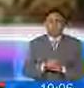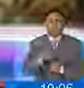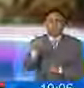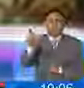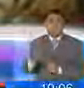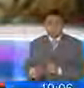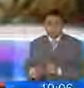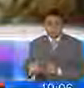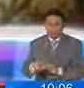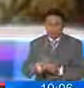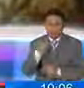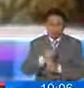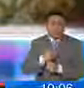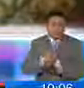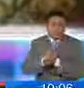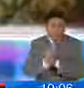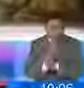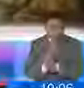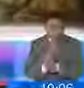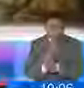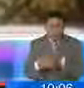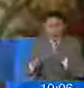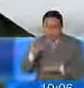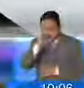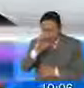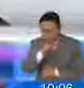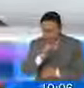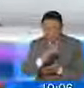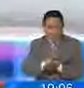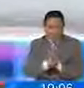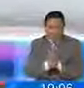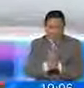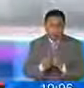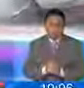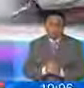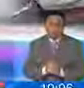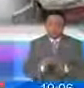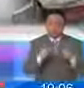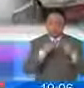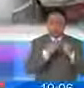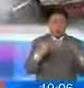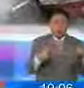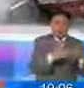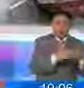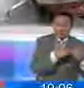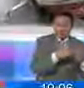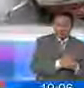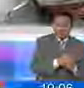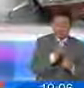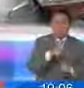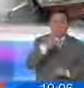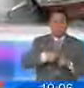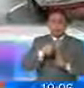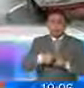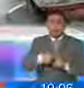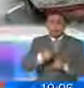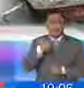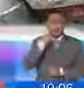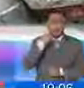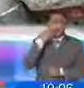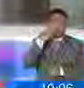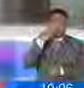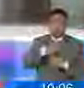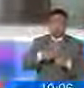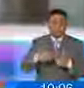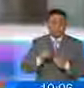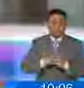no han encontrado trabajo a pesar de haberlo buscado. La gente de Coparentalidad insiste en que se divide el pago de pensiones entre progenitores porque hay casos de